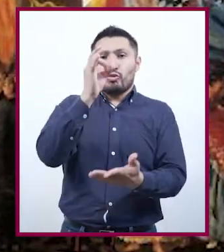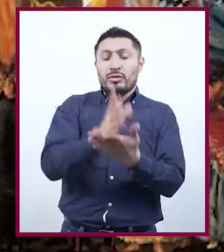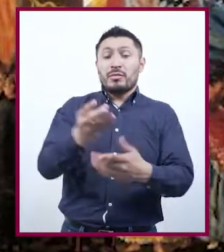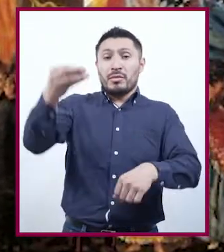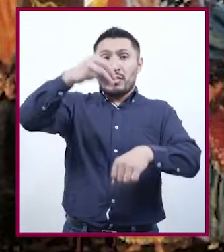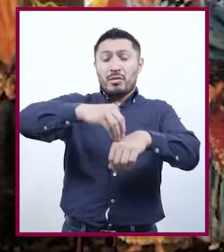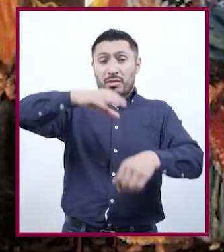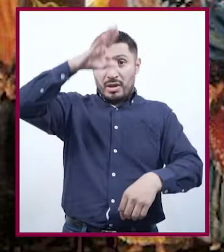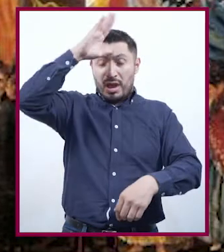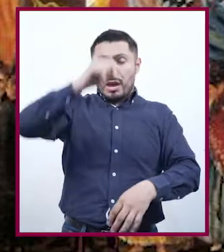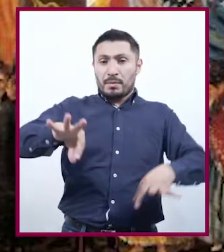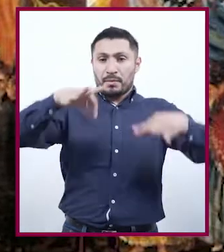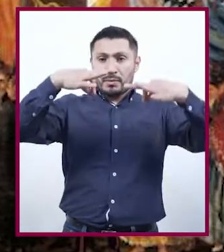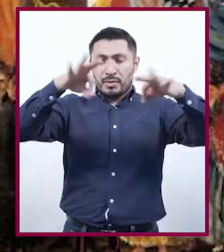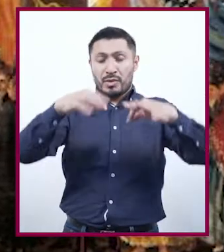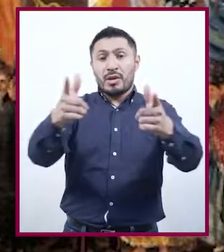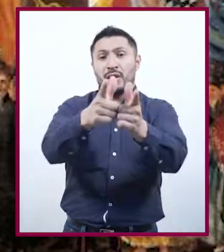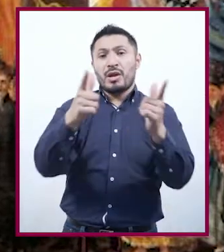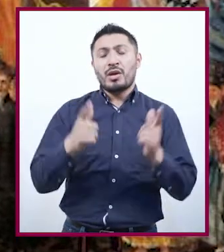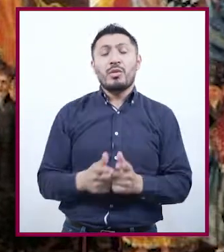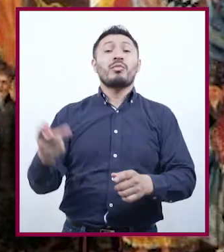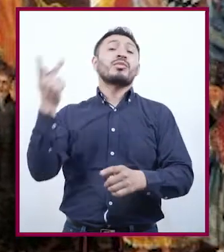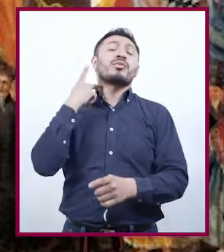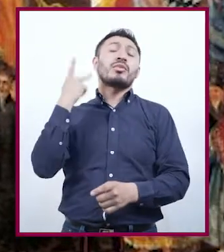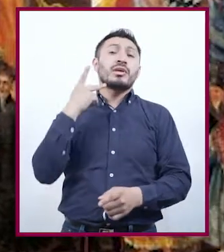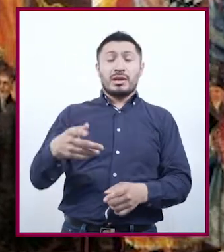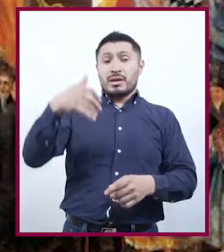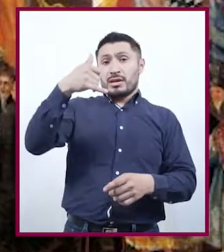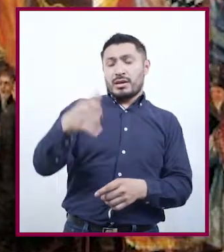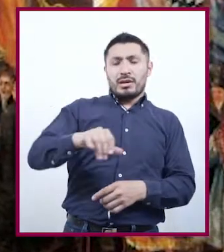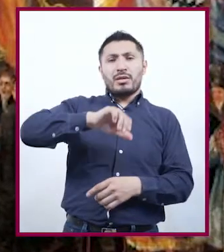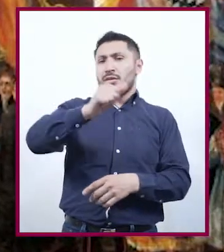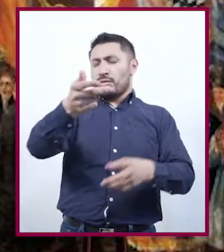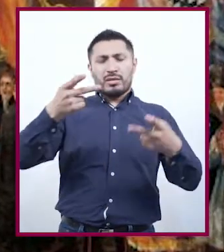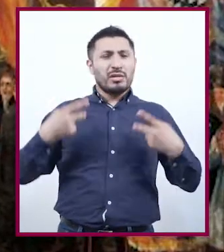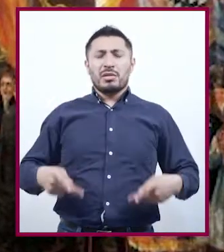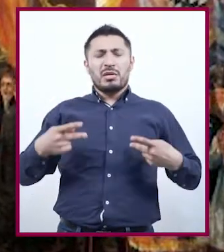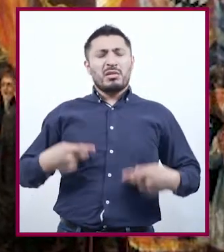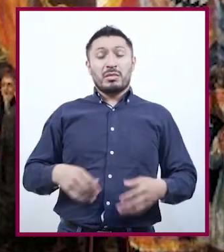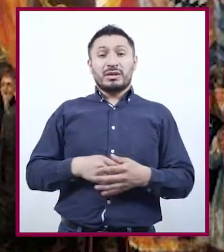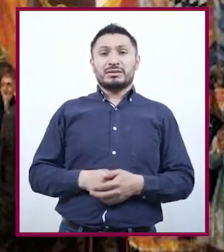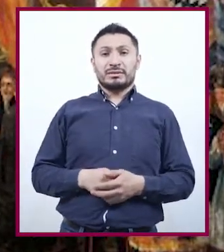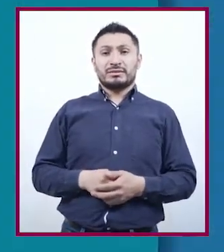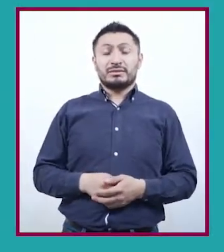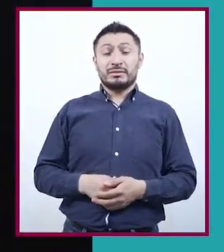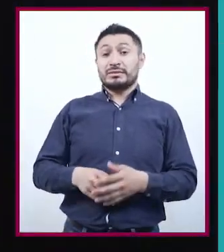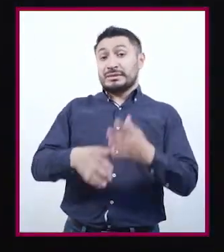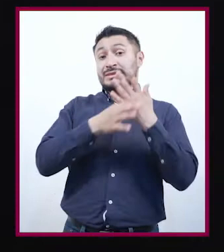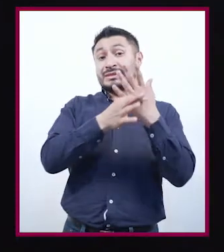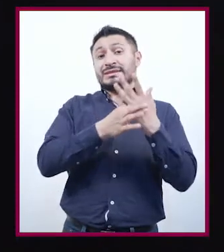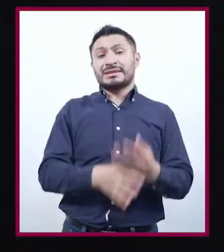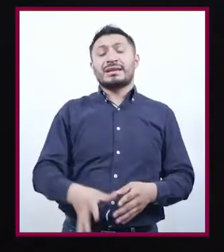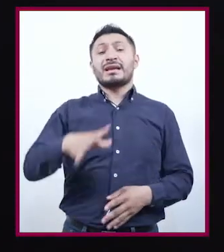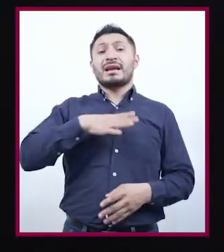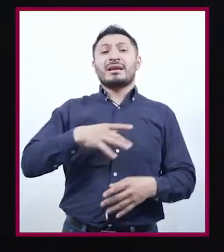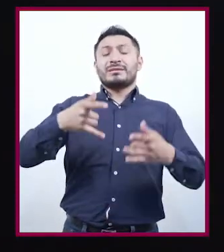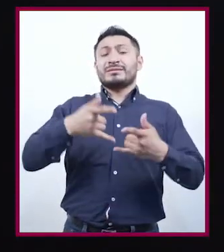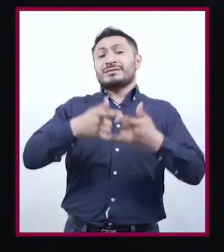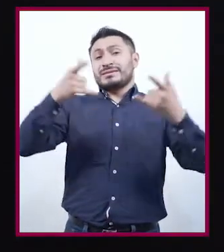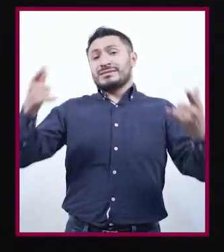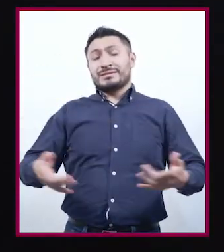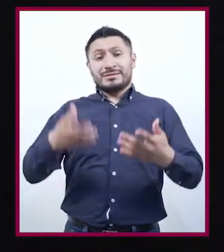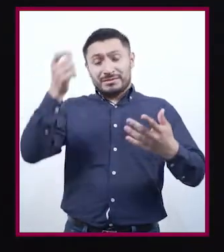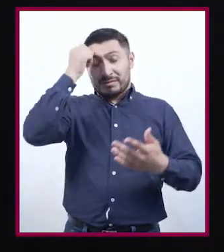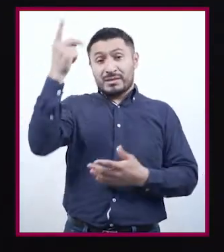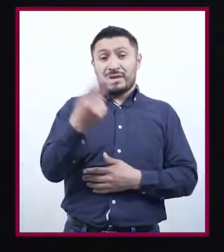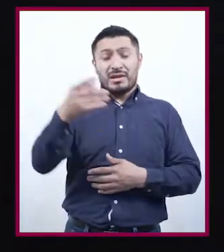sino a partir de pactos entre los grupos de poder y los caudillos revolucionarios. Dicen que todo mito de